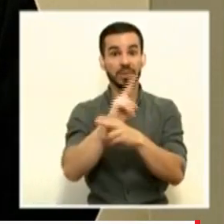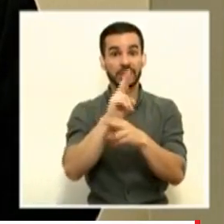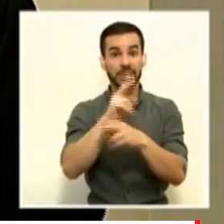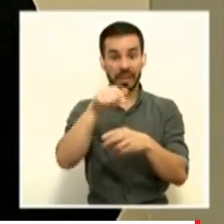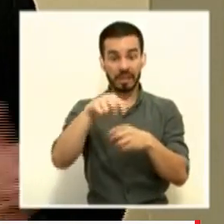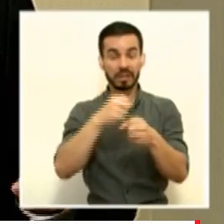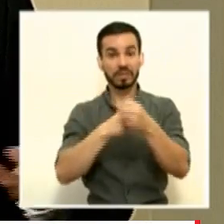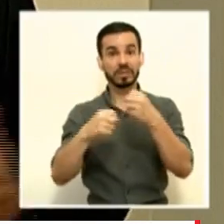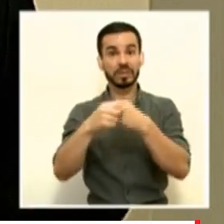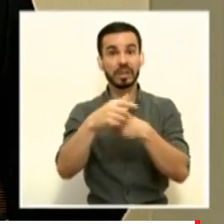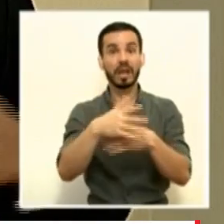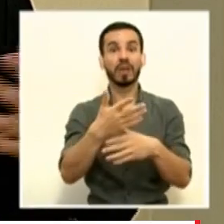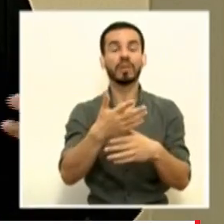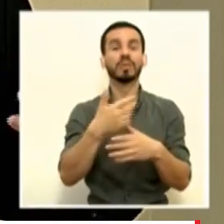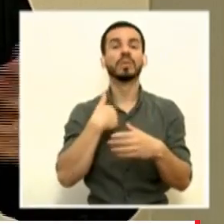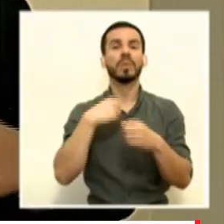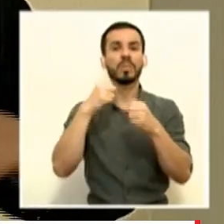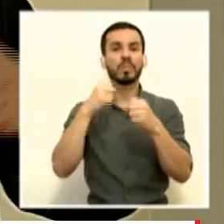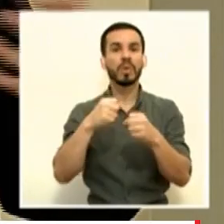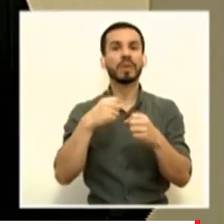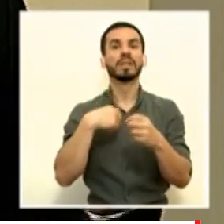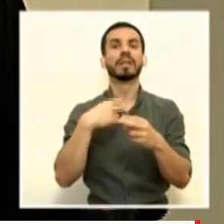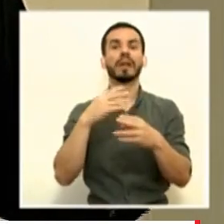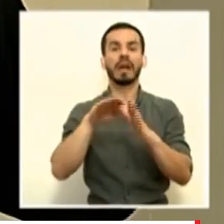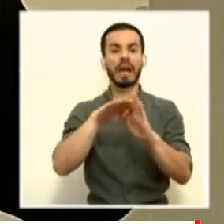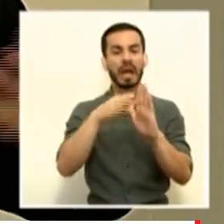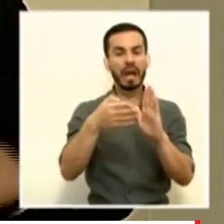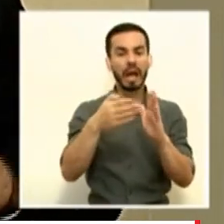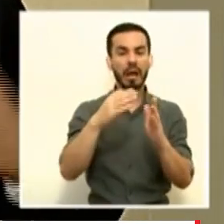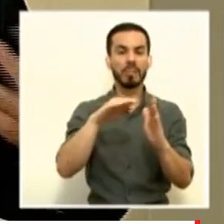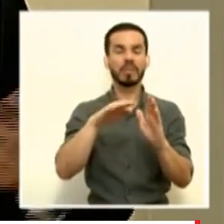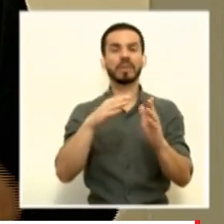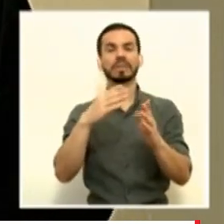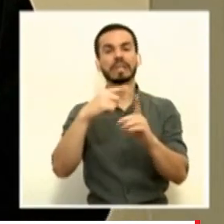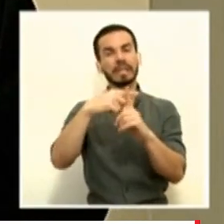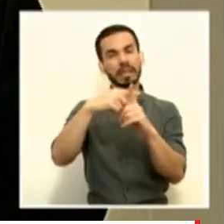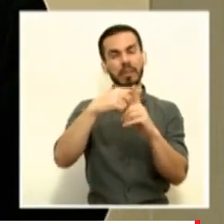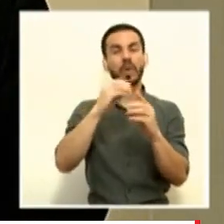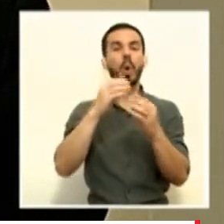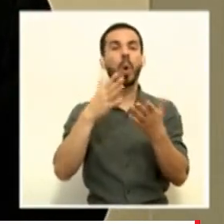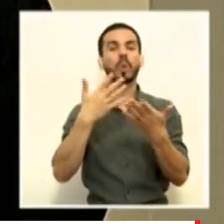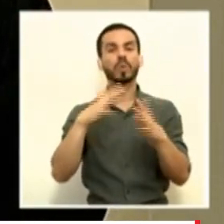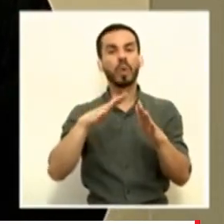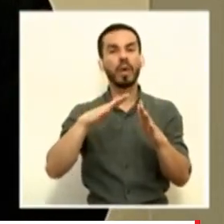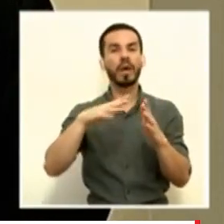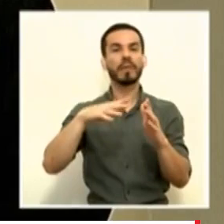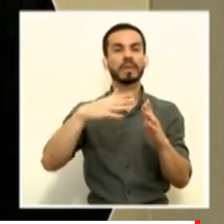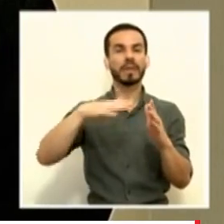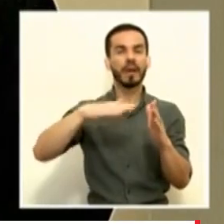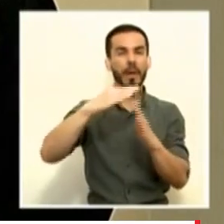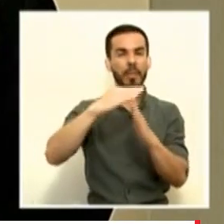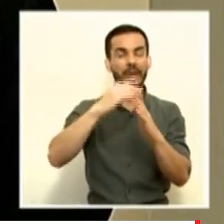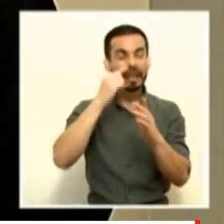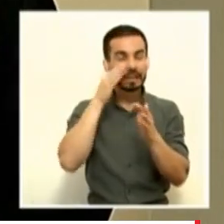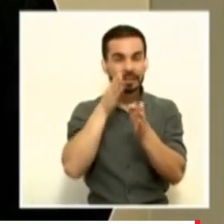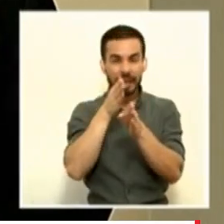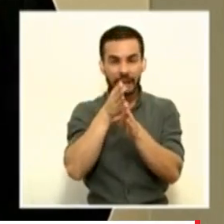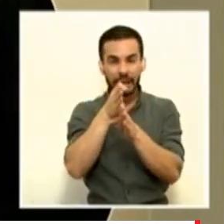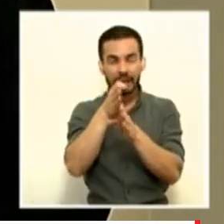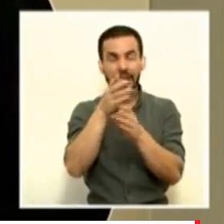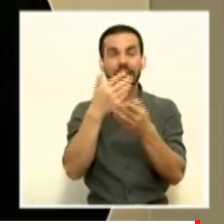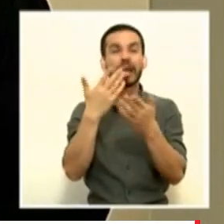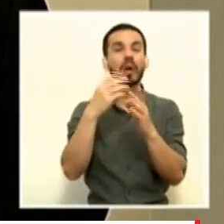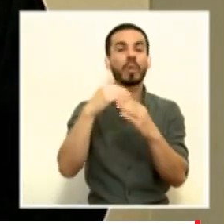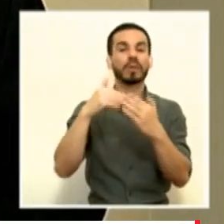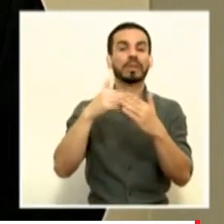en estos salones, uno podría decir que son camas de cuidados intermedios o cuidados moderados, pero esa línea divisoria